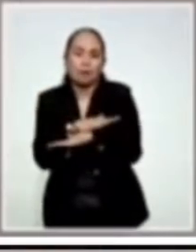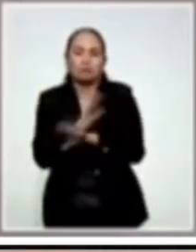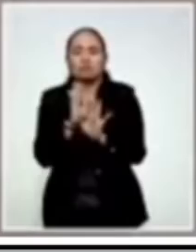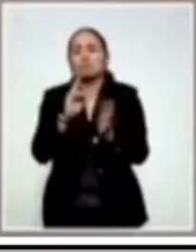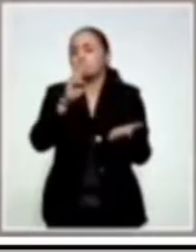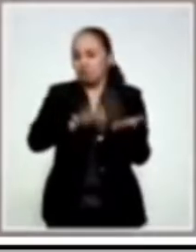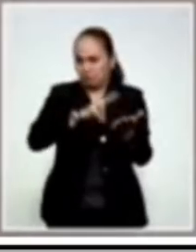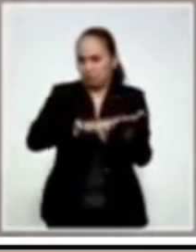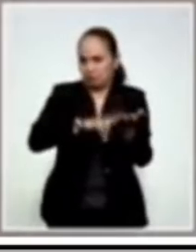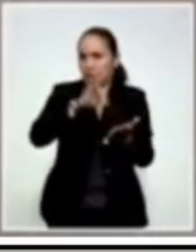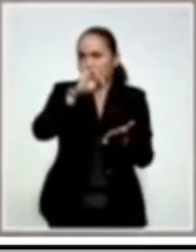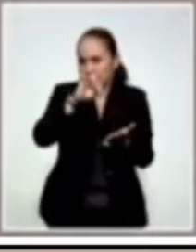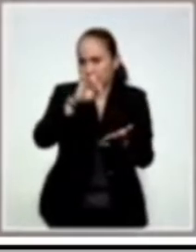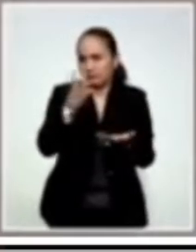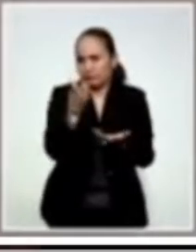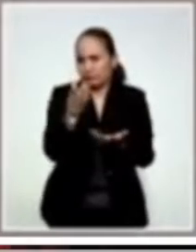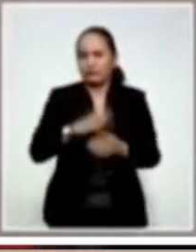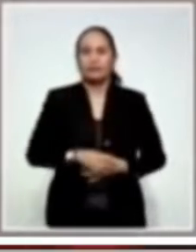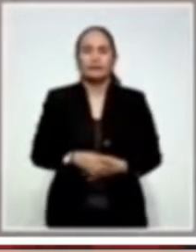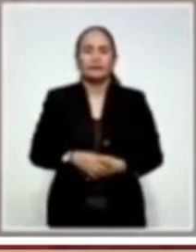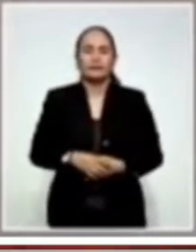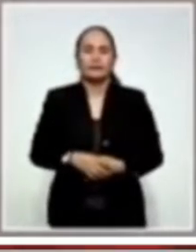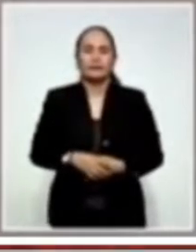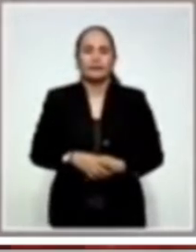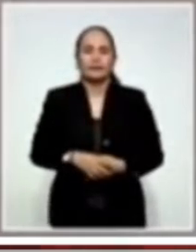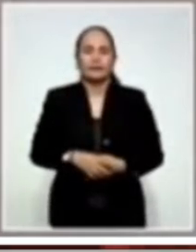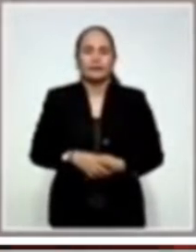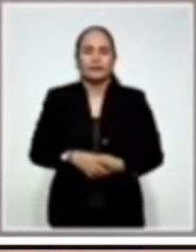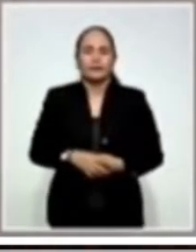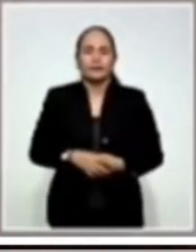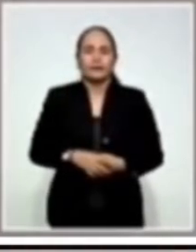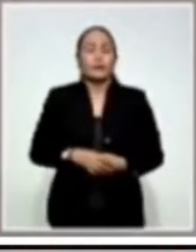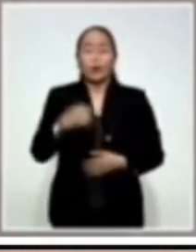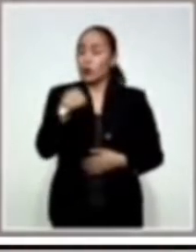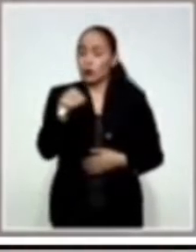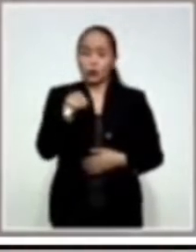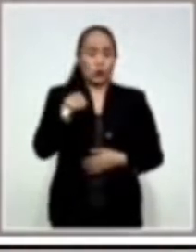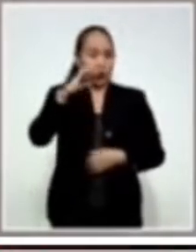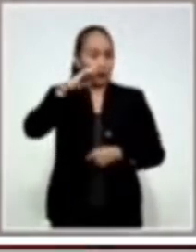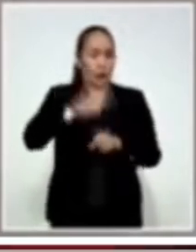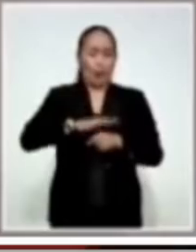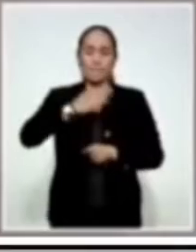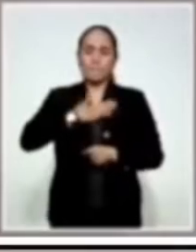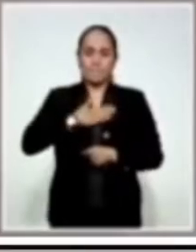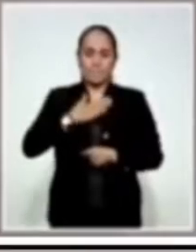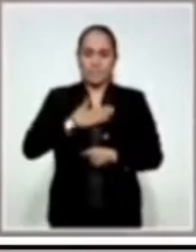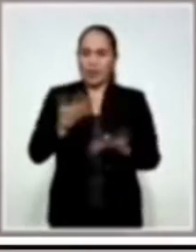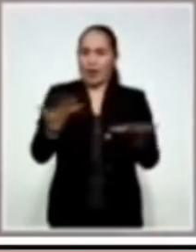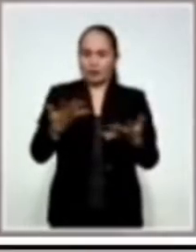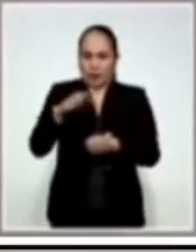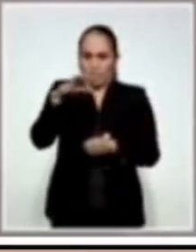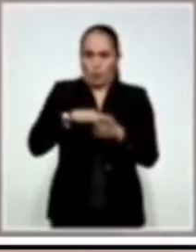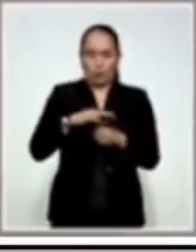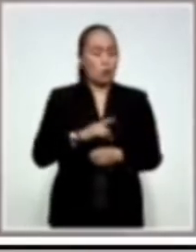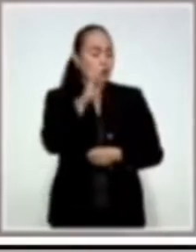validez. Esa es la realidad. Yo solo soy responsable de mis votos. Cada